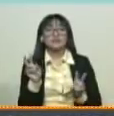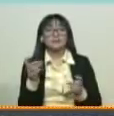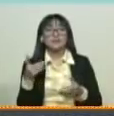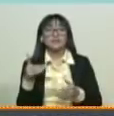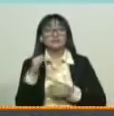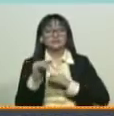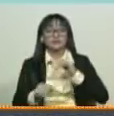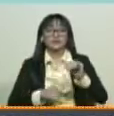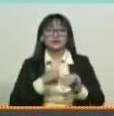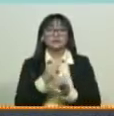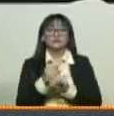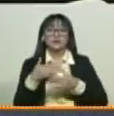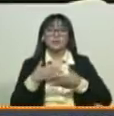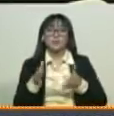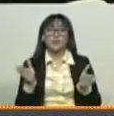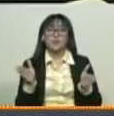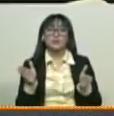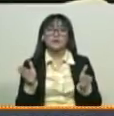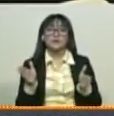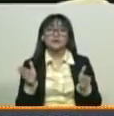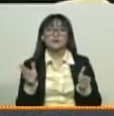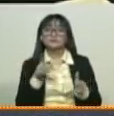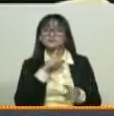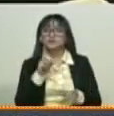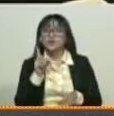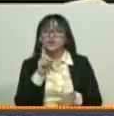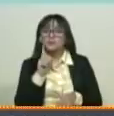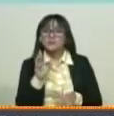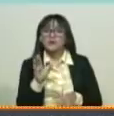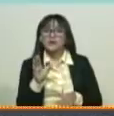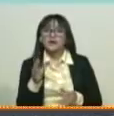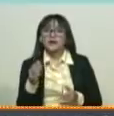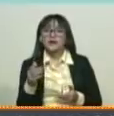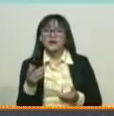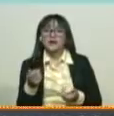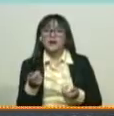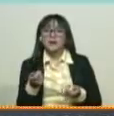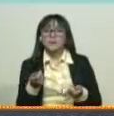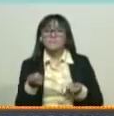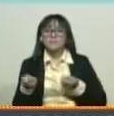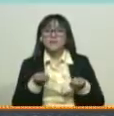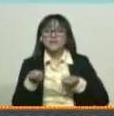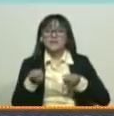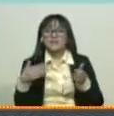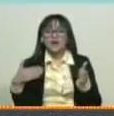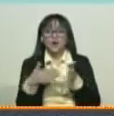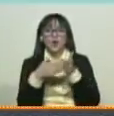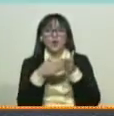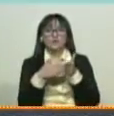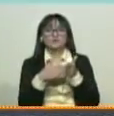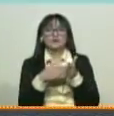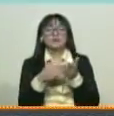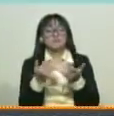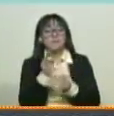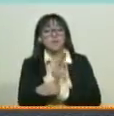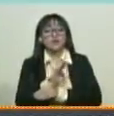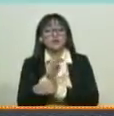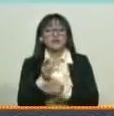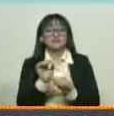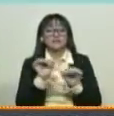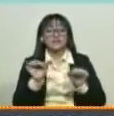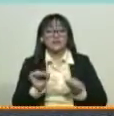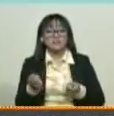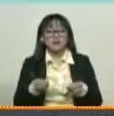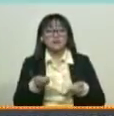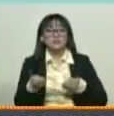derecho internacional público, aplicó lo que se llaman las contramedidas. ¿Para qué? Para proteger nuestro sistema financiero,